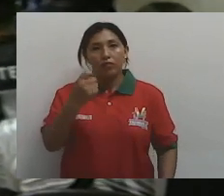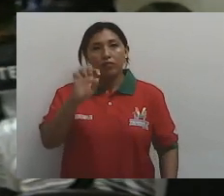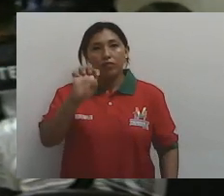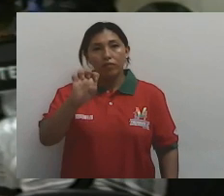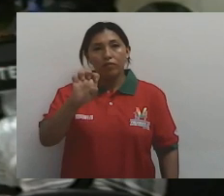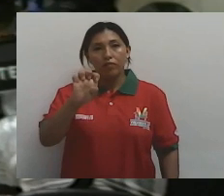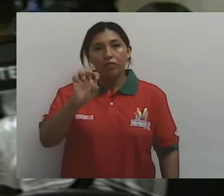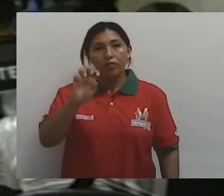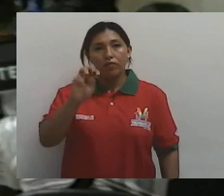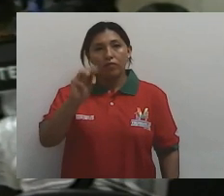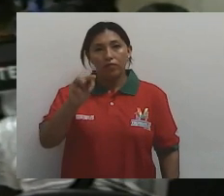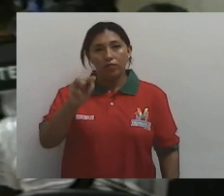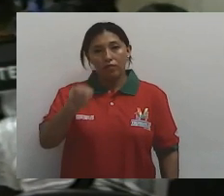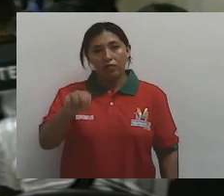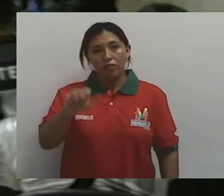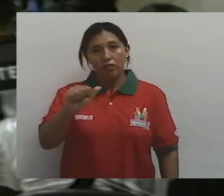Villarpando